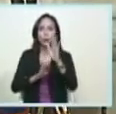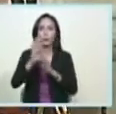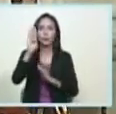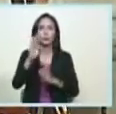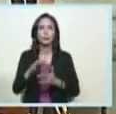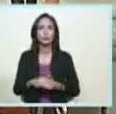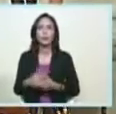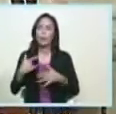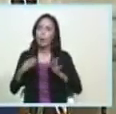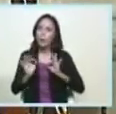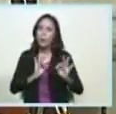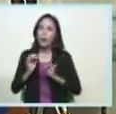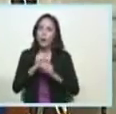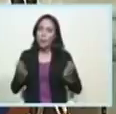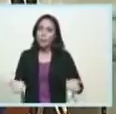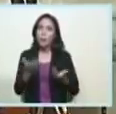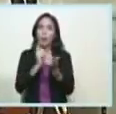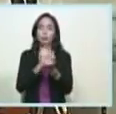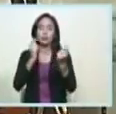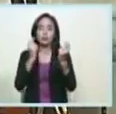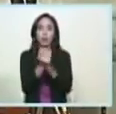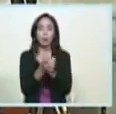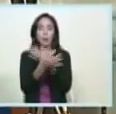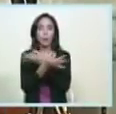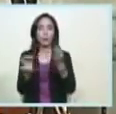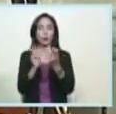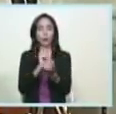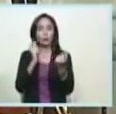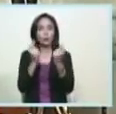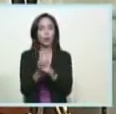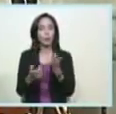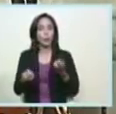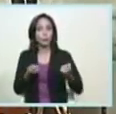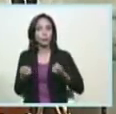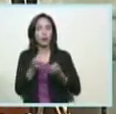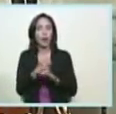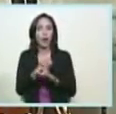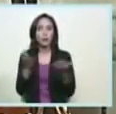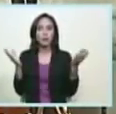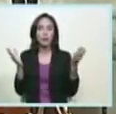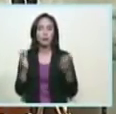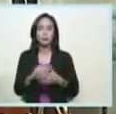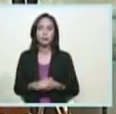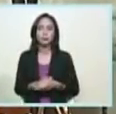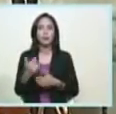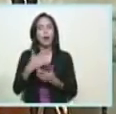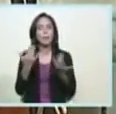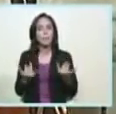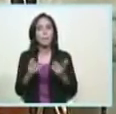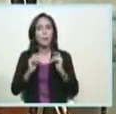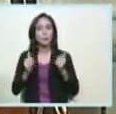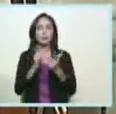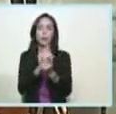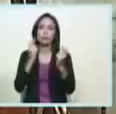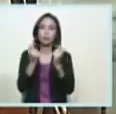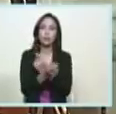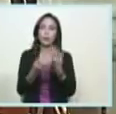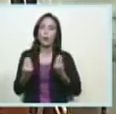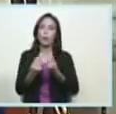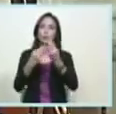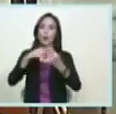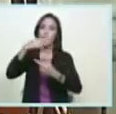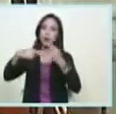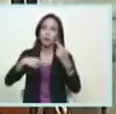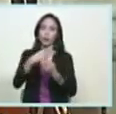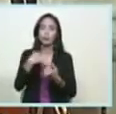preparémonos pues grandes cambios se han activado grandes cambios llegarán de la mano de la revolución